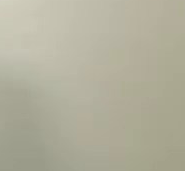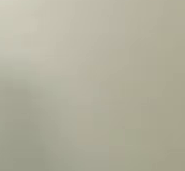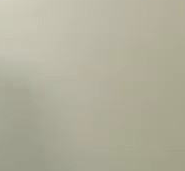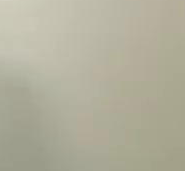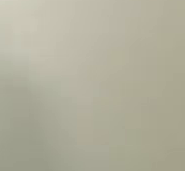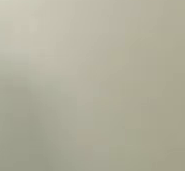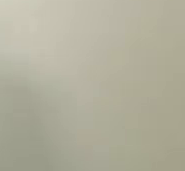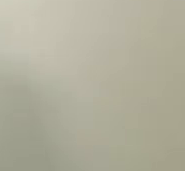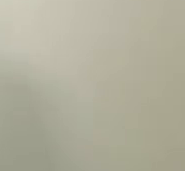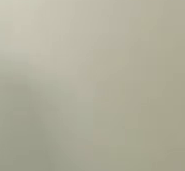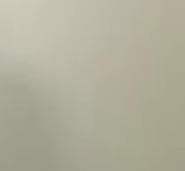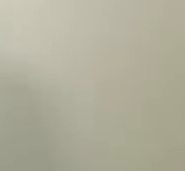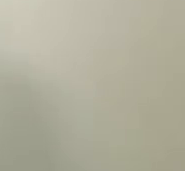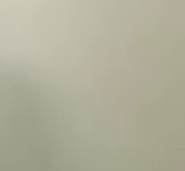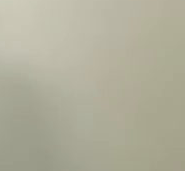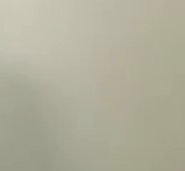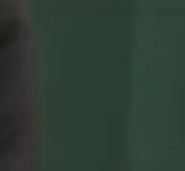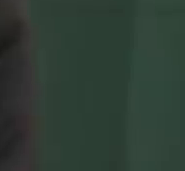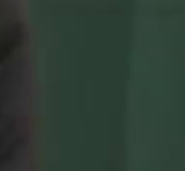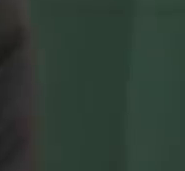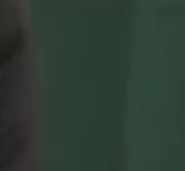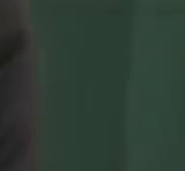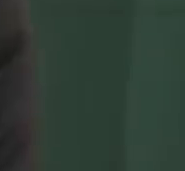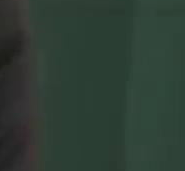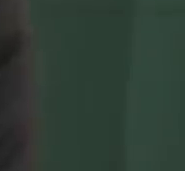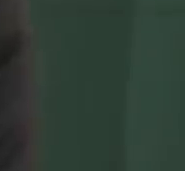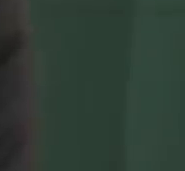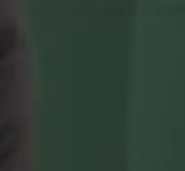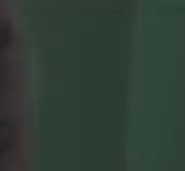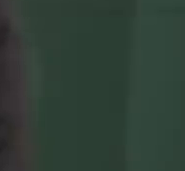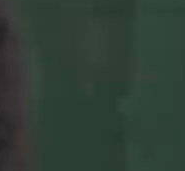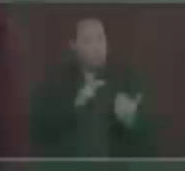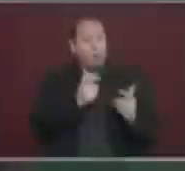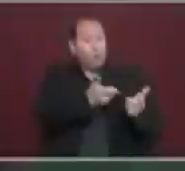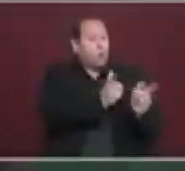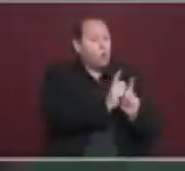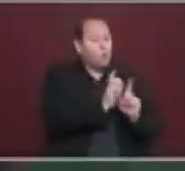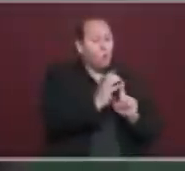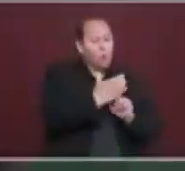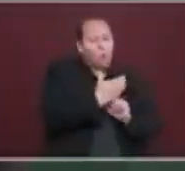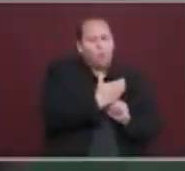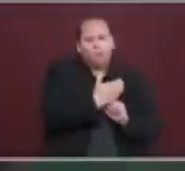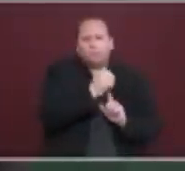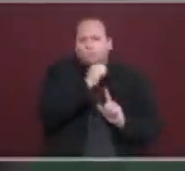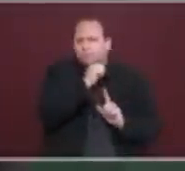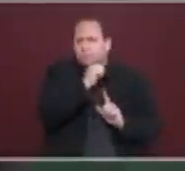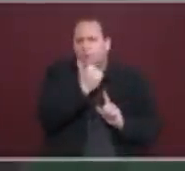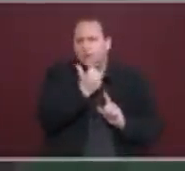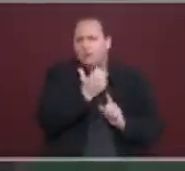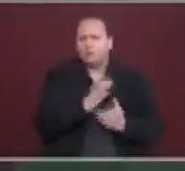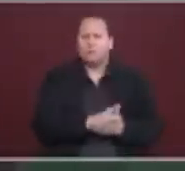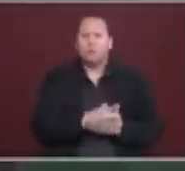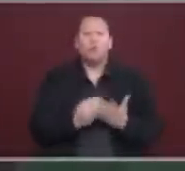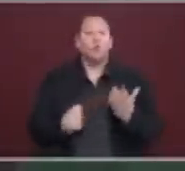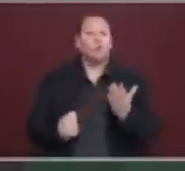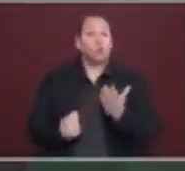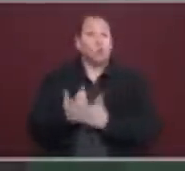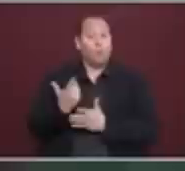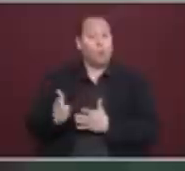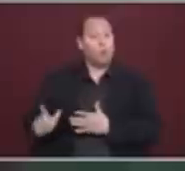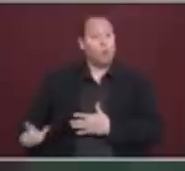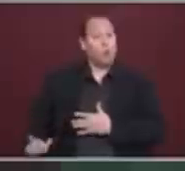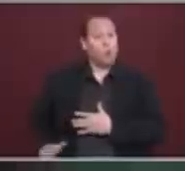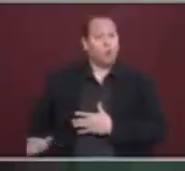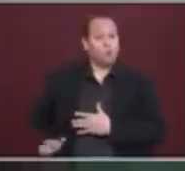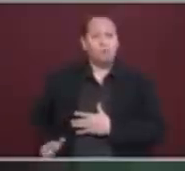nosotros no protegemos a ningún grupo nuevo gobierno democrático no